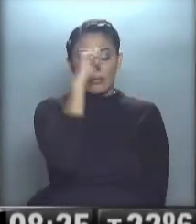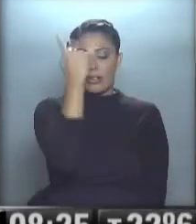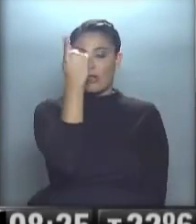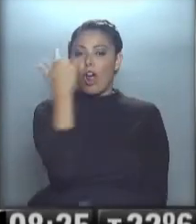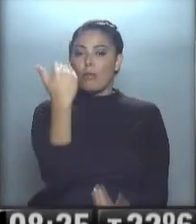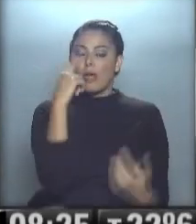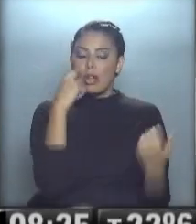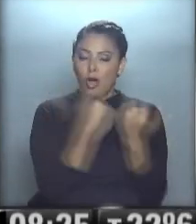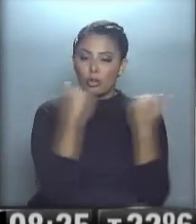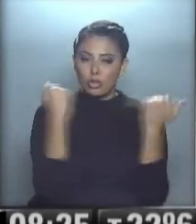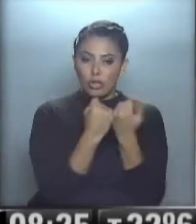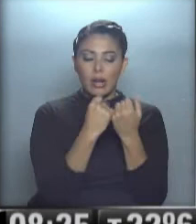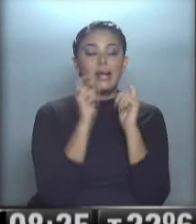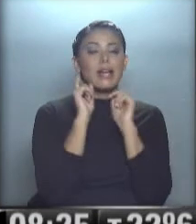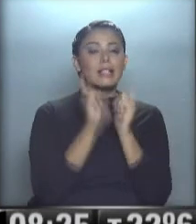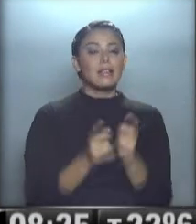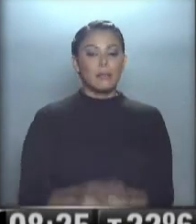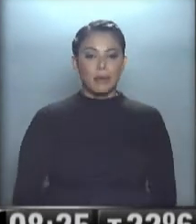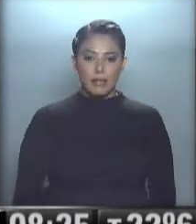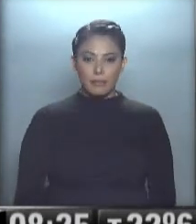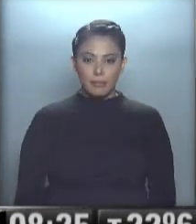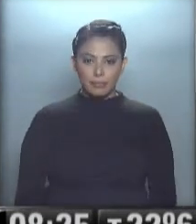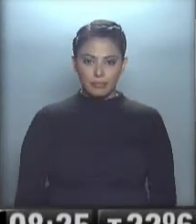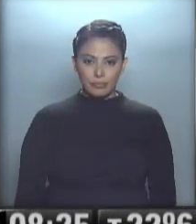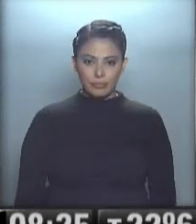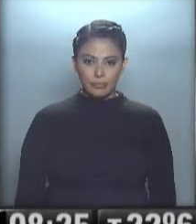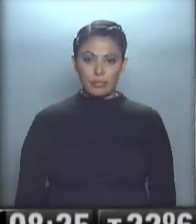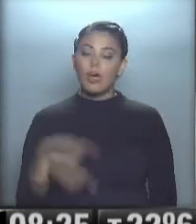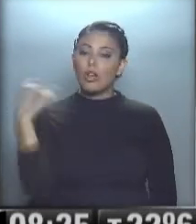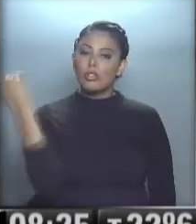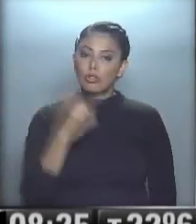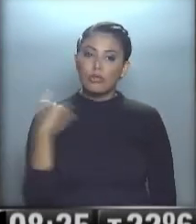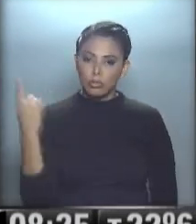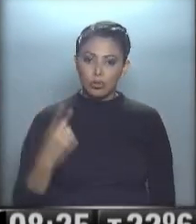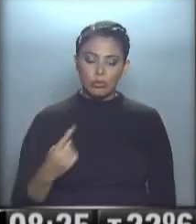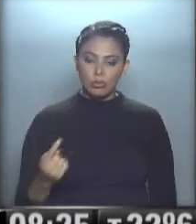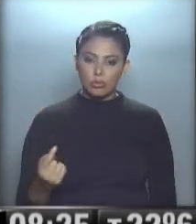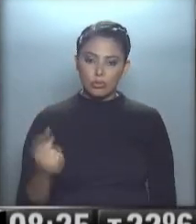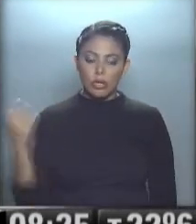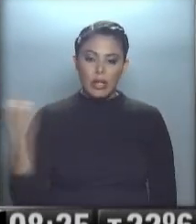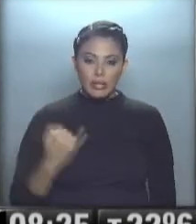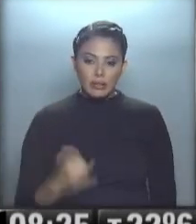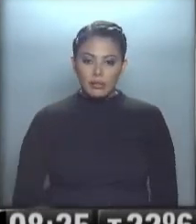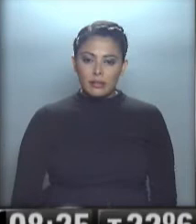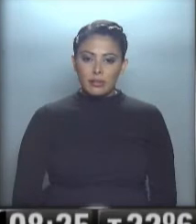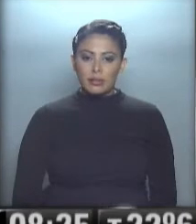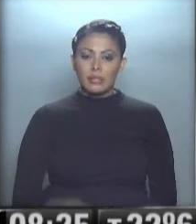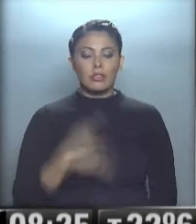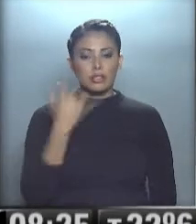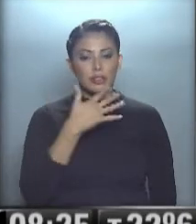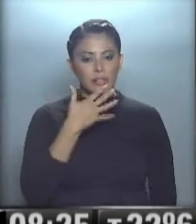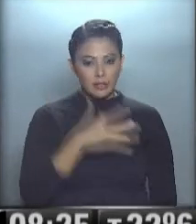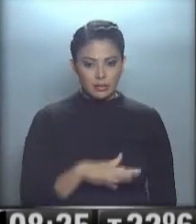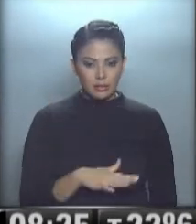del mismo. Y a su vez, también nosotros tenemos clara conciencia